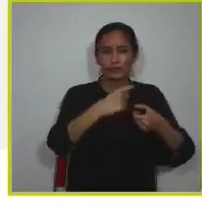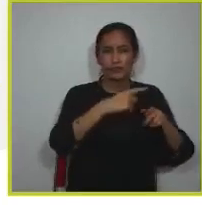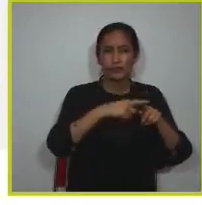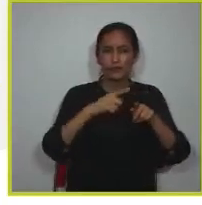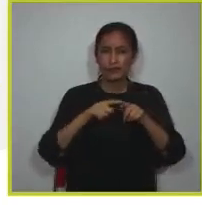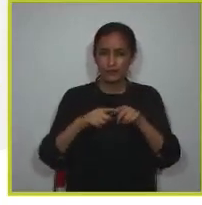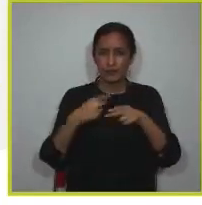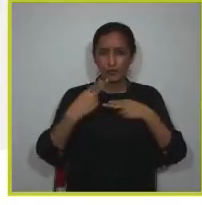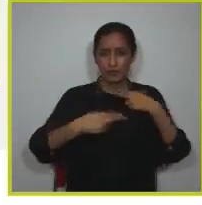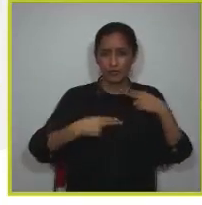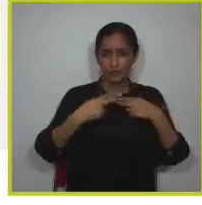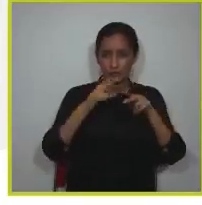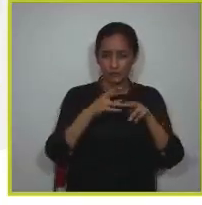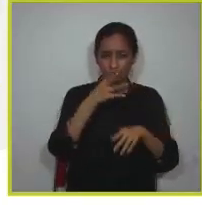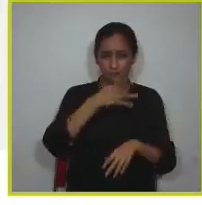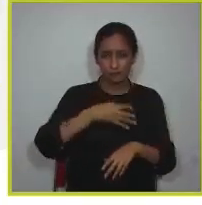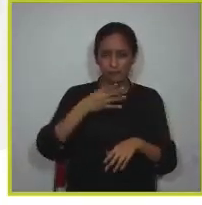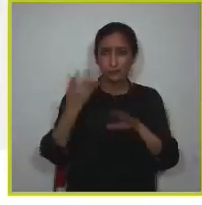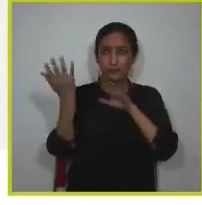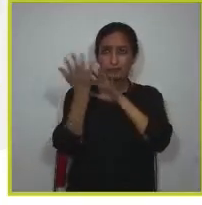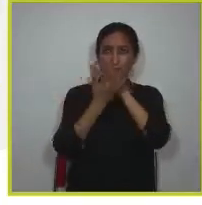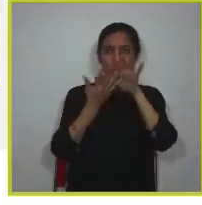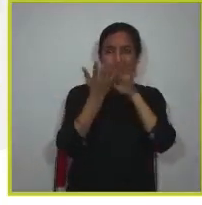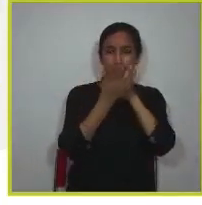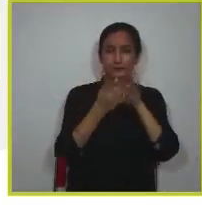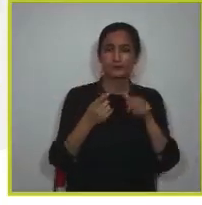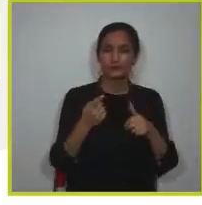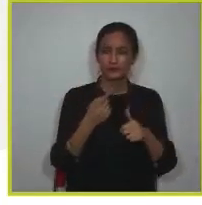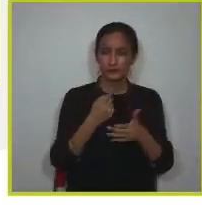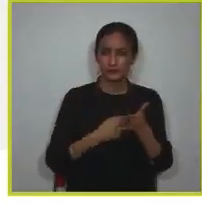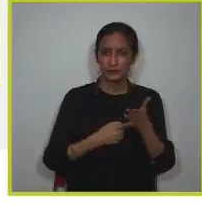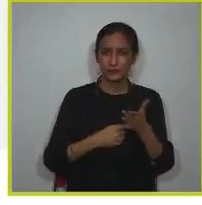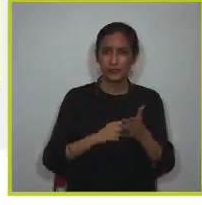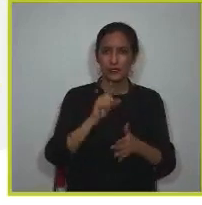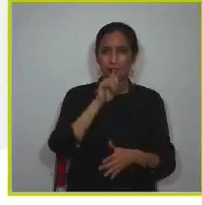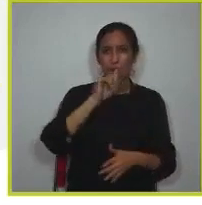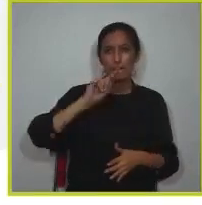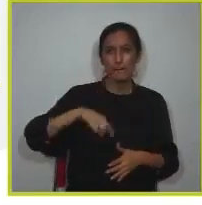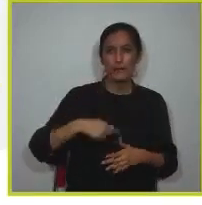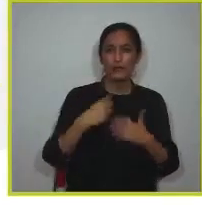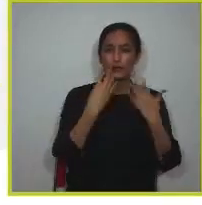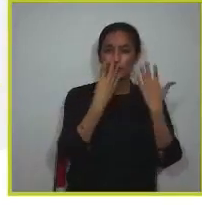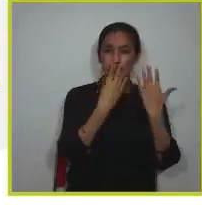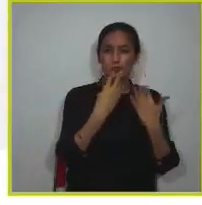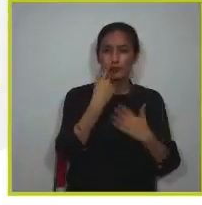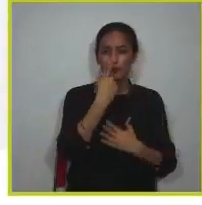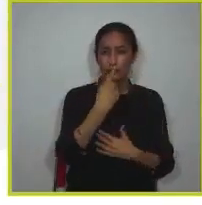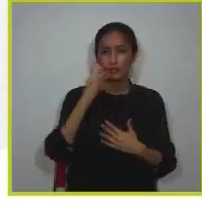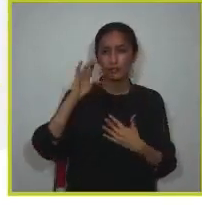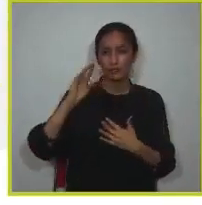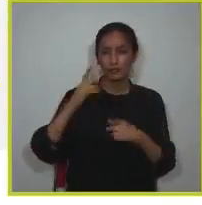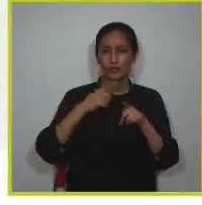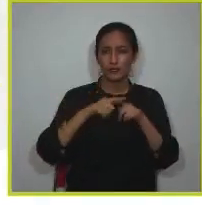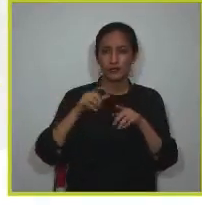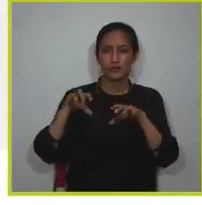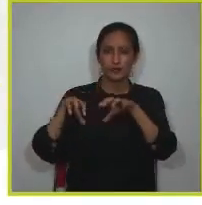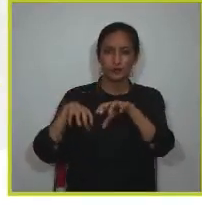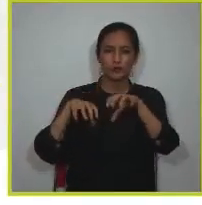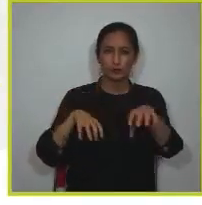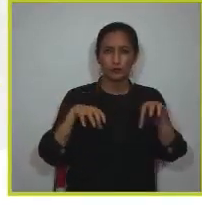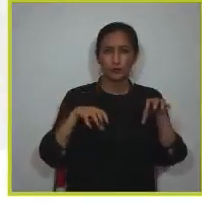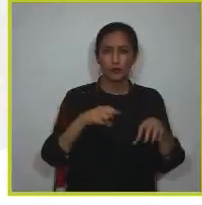en el Sistema Nacional de evaluación y fiscalización ambiental son un total de 1917 entidades entre